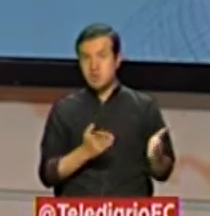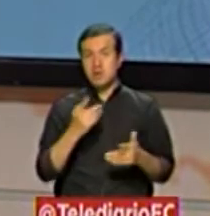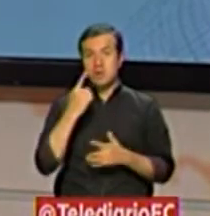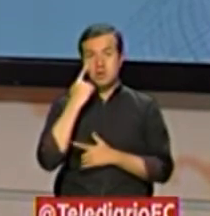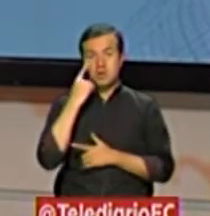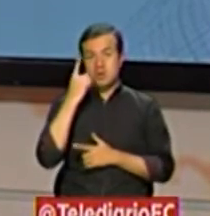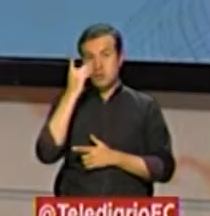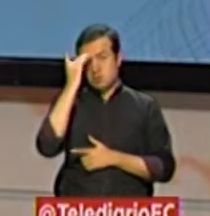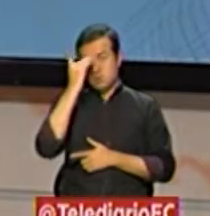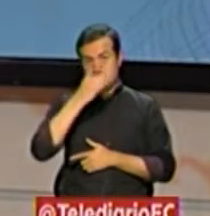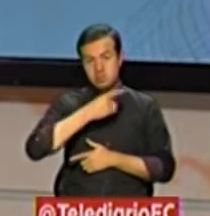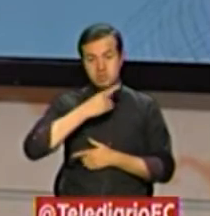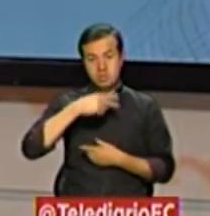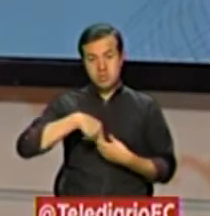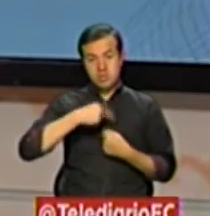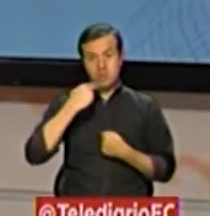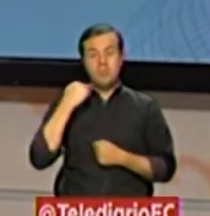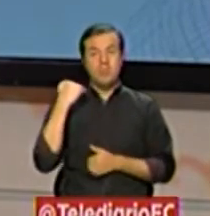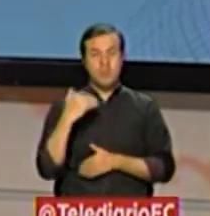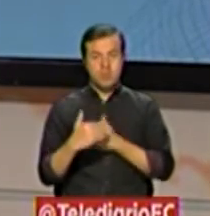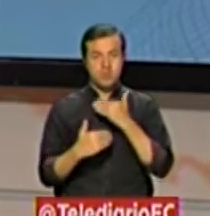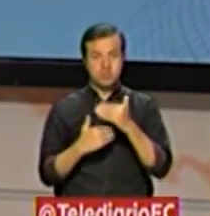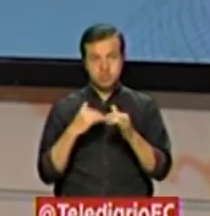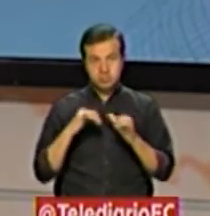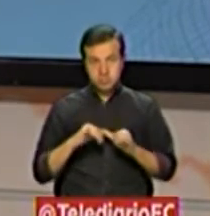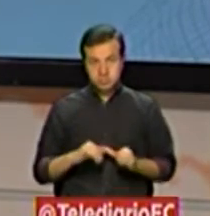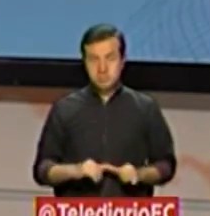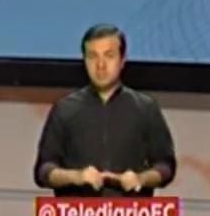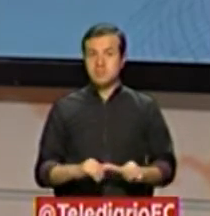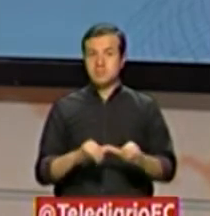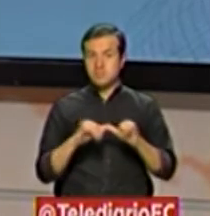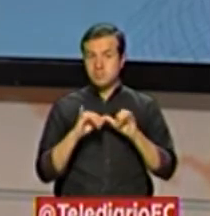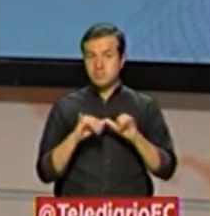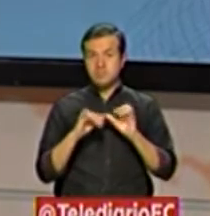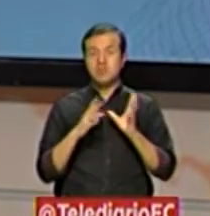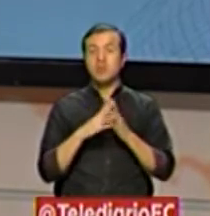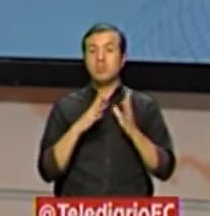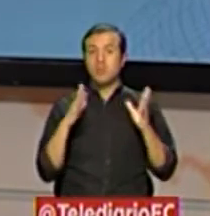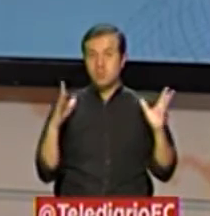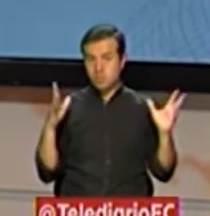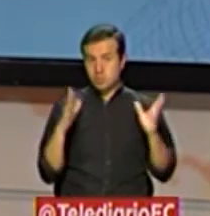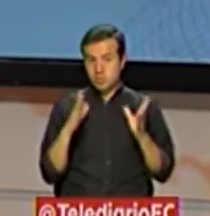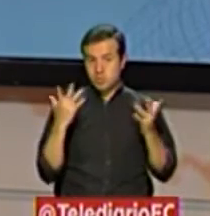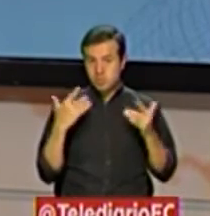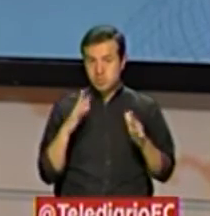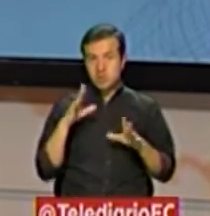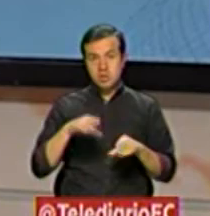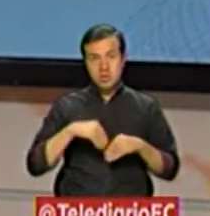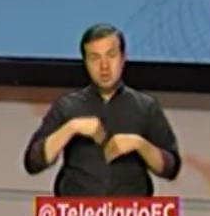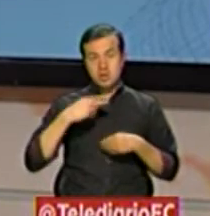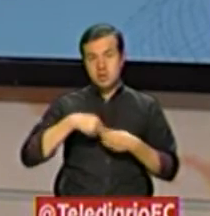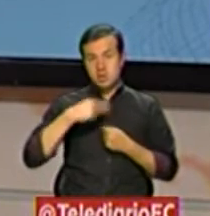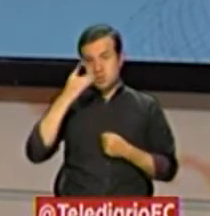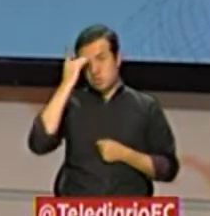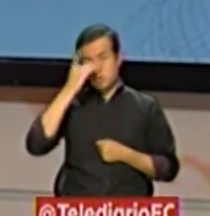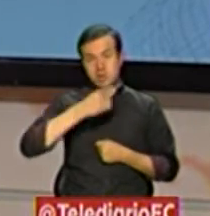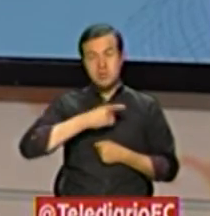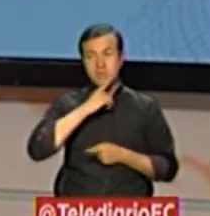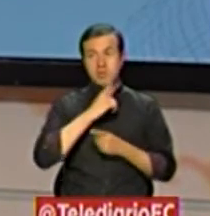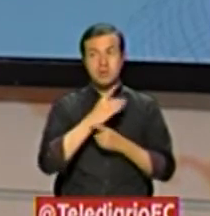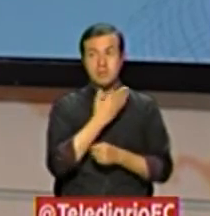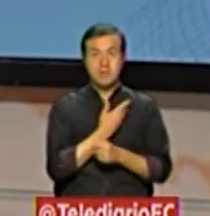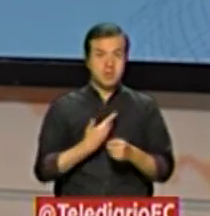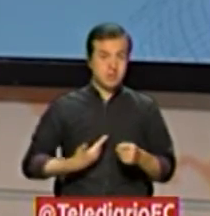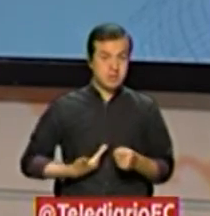la renuncia, obviamente que es un proceso que se viene llevando, y con la mayoría absoluta pues aceptar esta renuncia en la espera que el señor